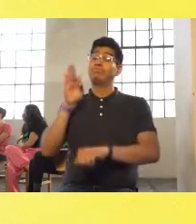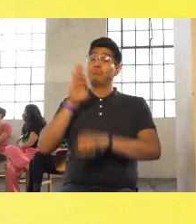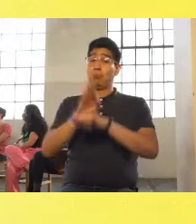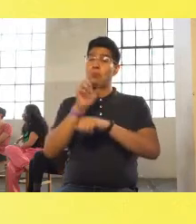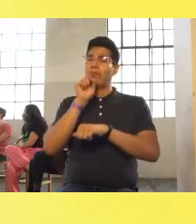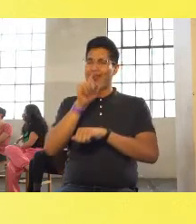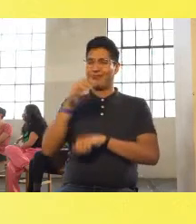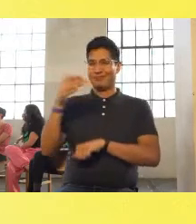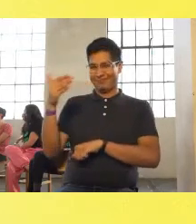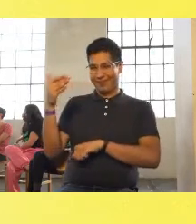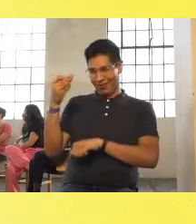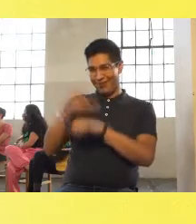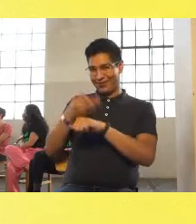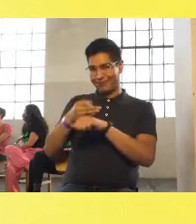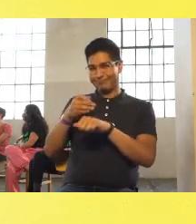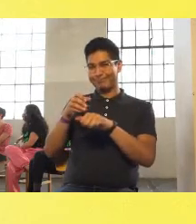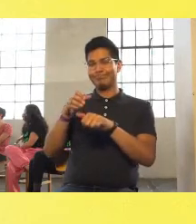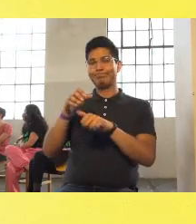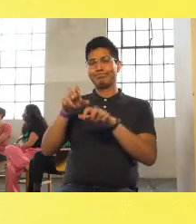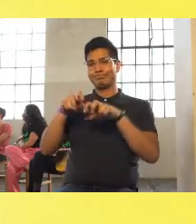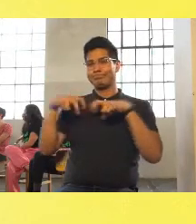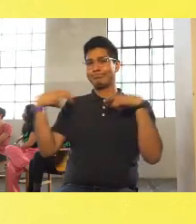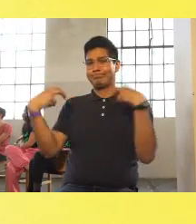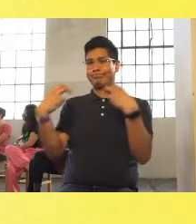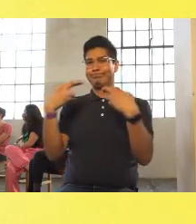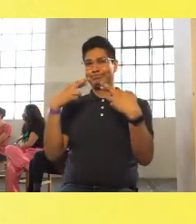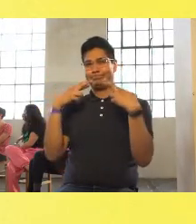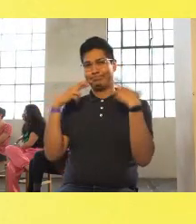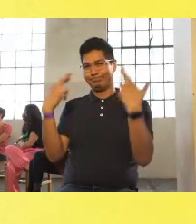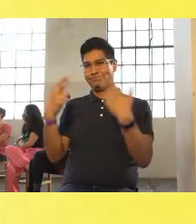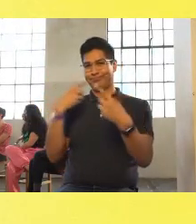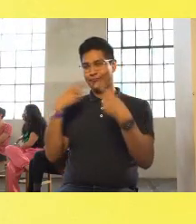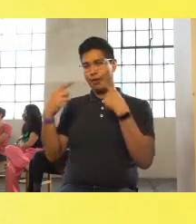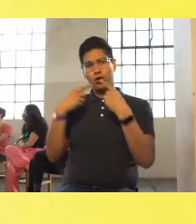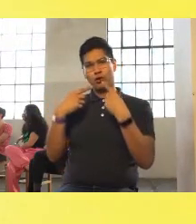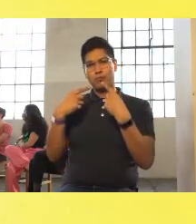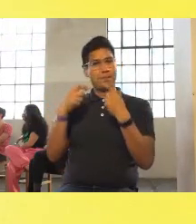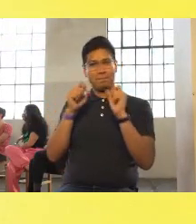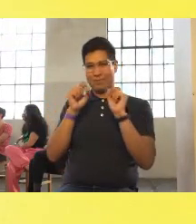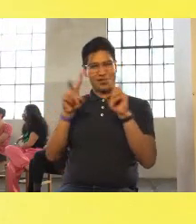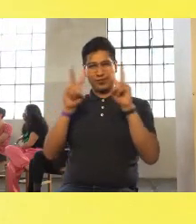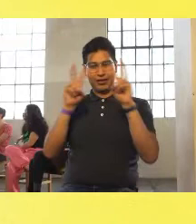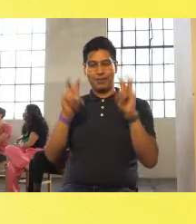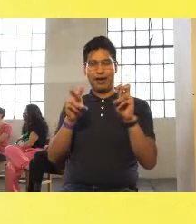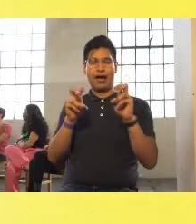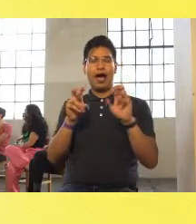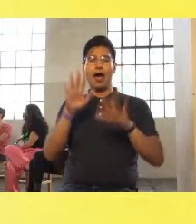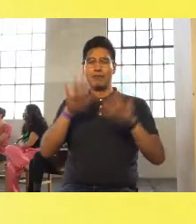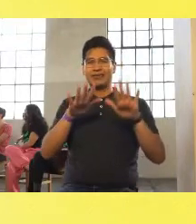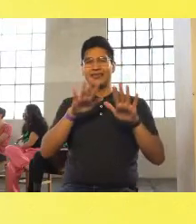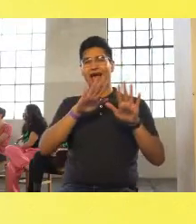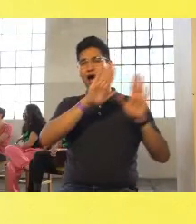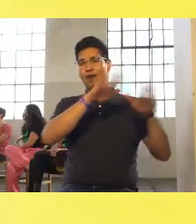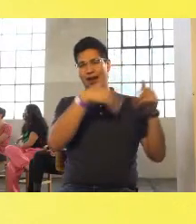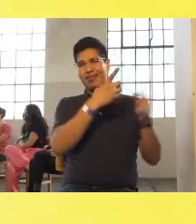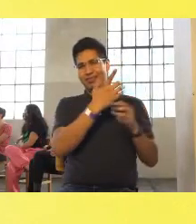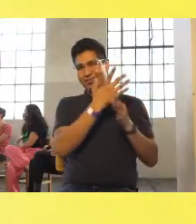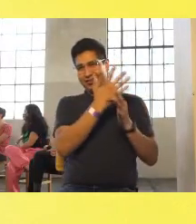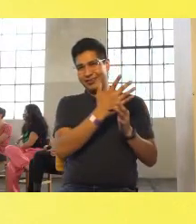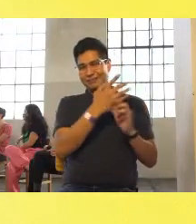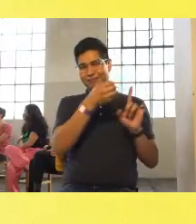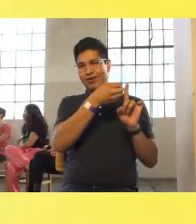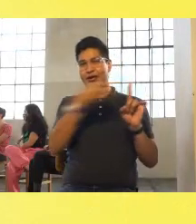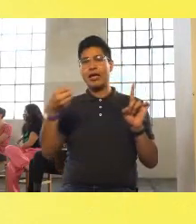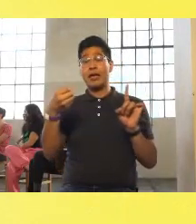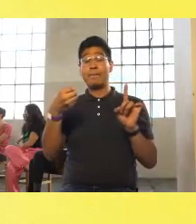mesa. Y pues justo, ¿no? O sea, creo que como dicen por ahí, o sea, lo personal es político y entonces cada